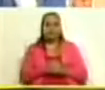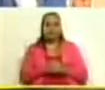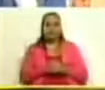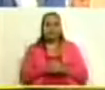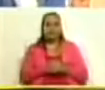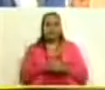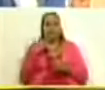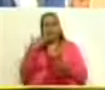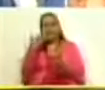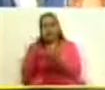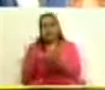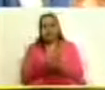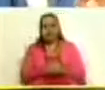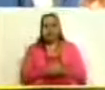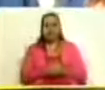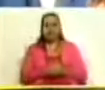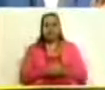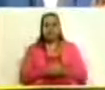Gracias.